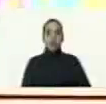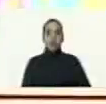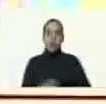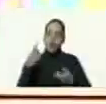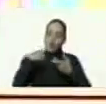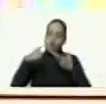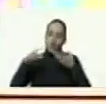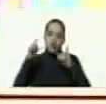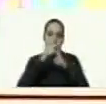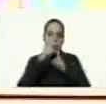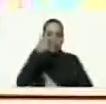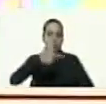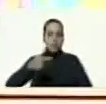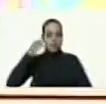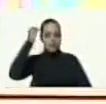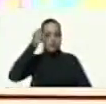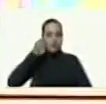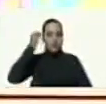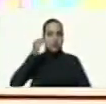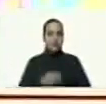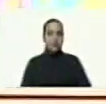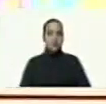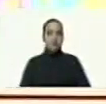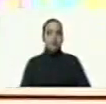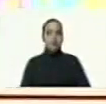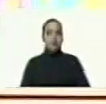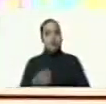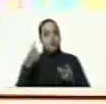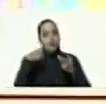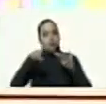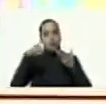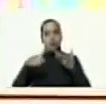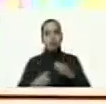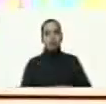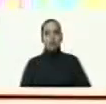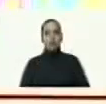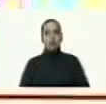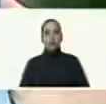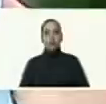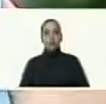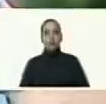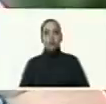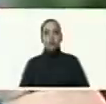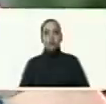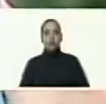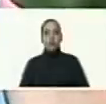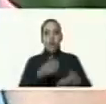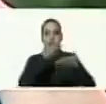intelectuales. Ínsulas de Renato Rodríguez. El pentagrama y la espada de Diego Silva.